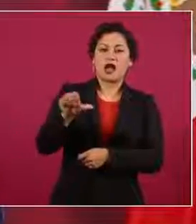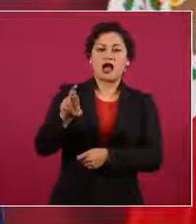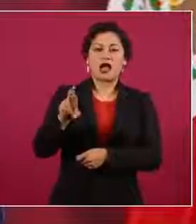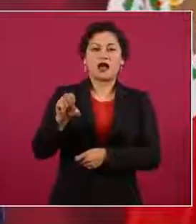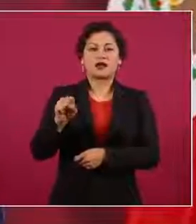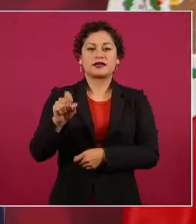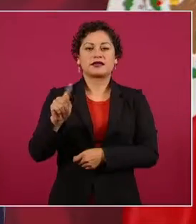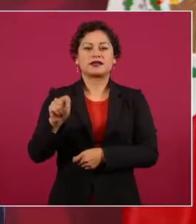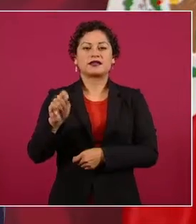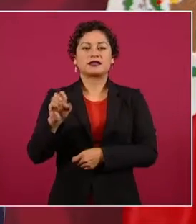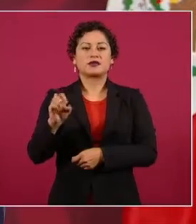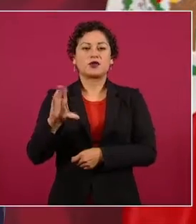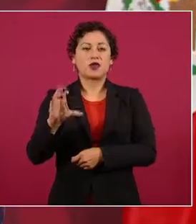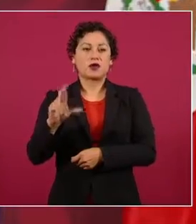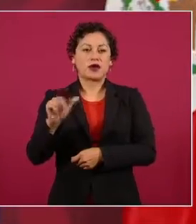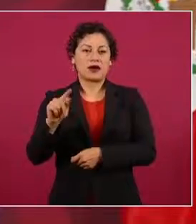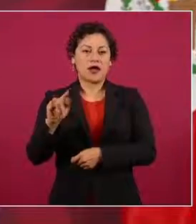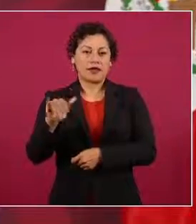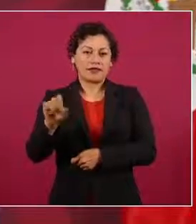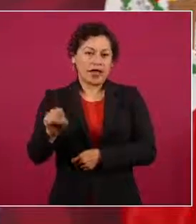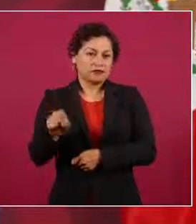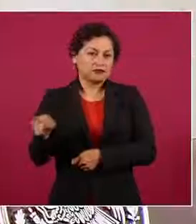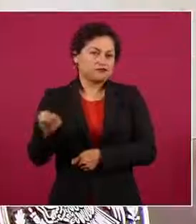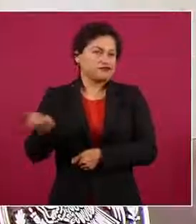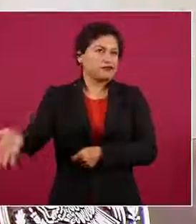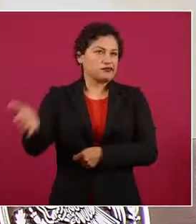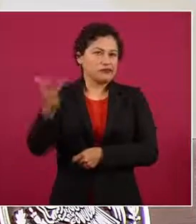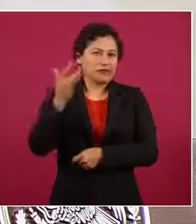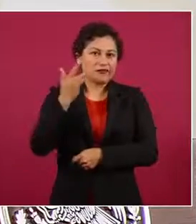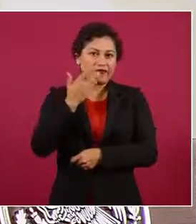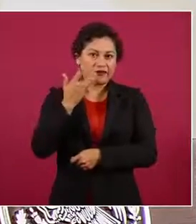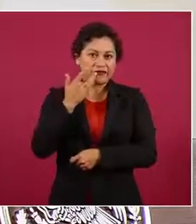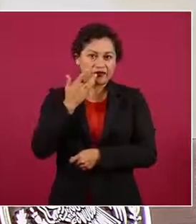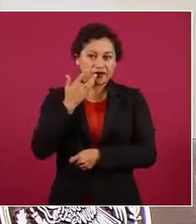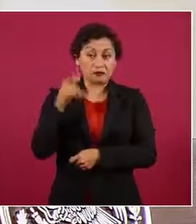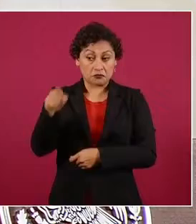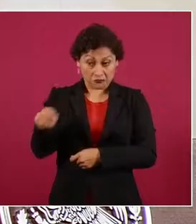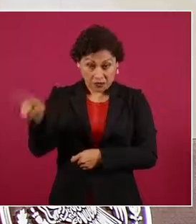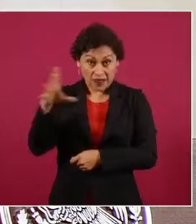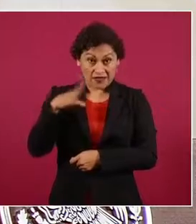fifís, hay aspirantes a fifís.